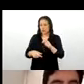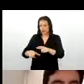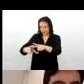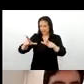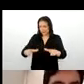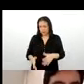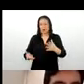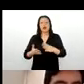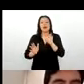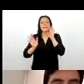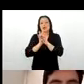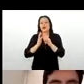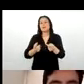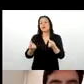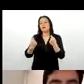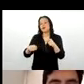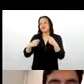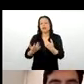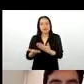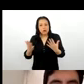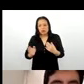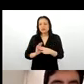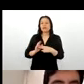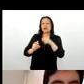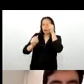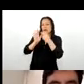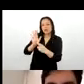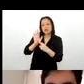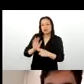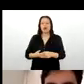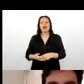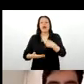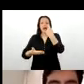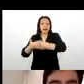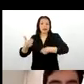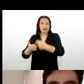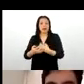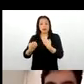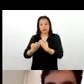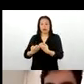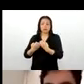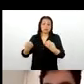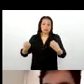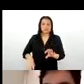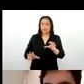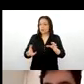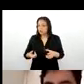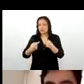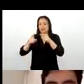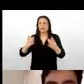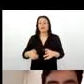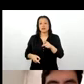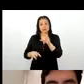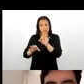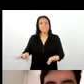venta de souvenirs, de artesanías, de alquiler de equipos, que es un factor muy